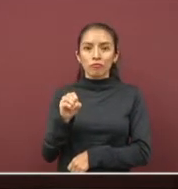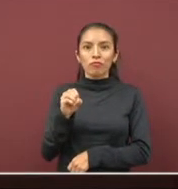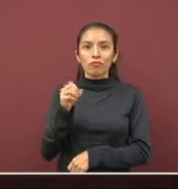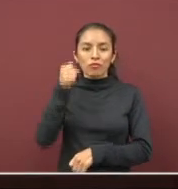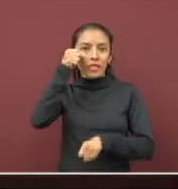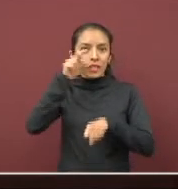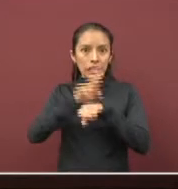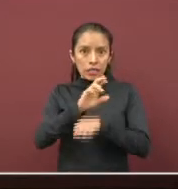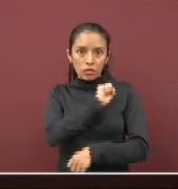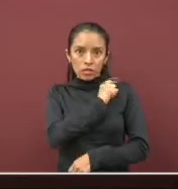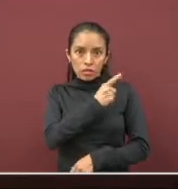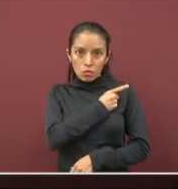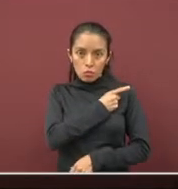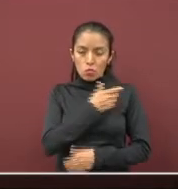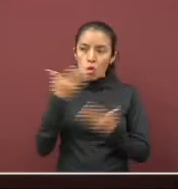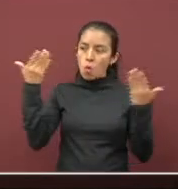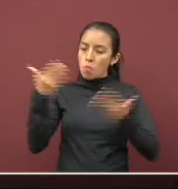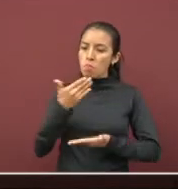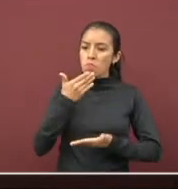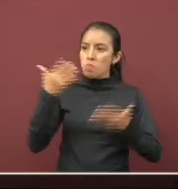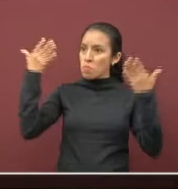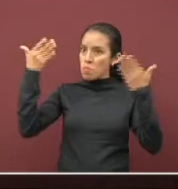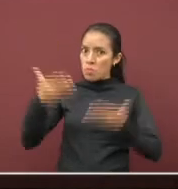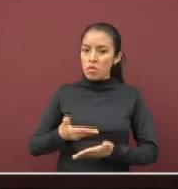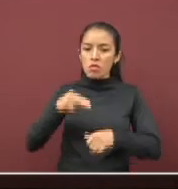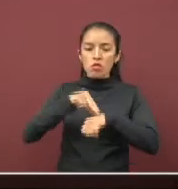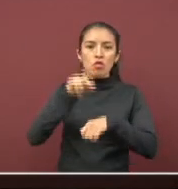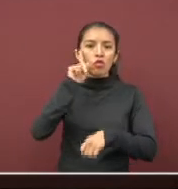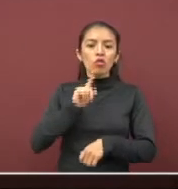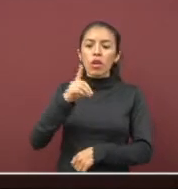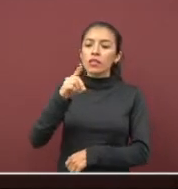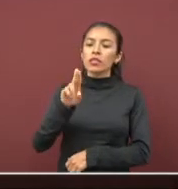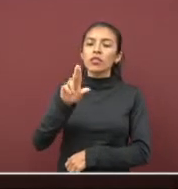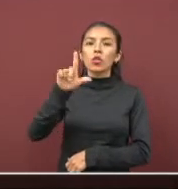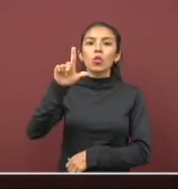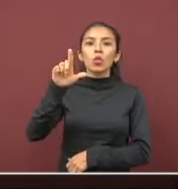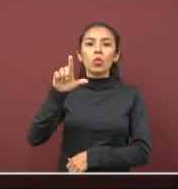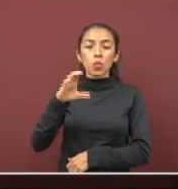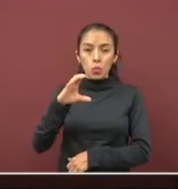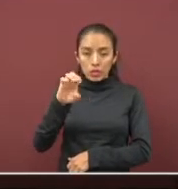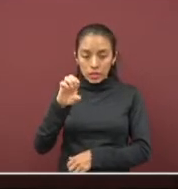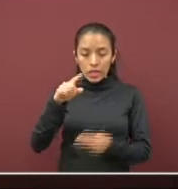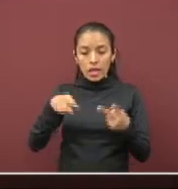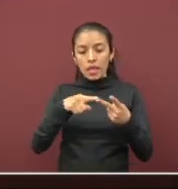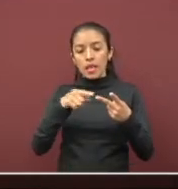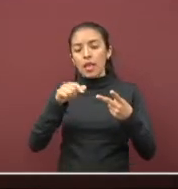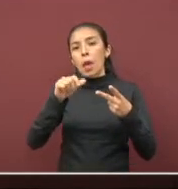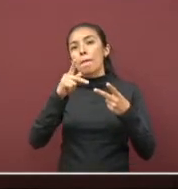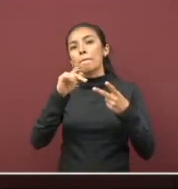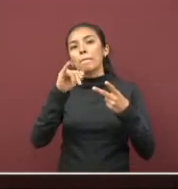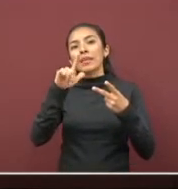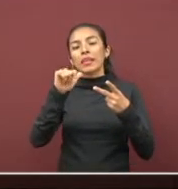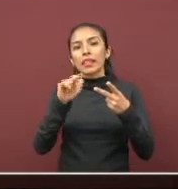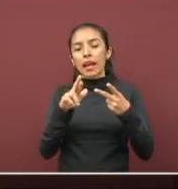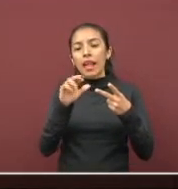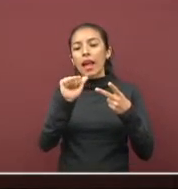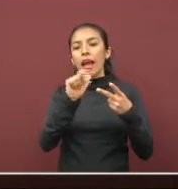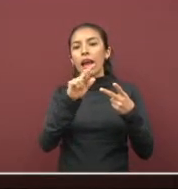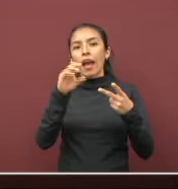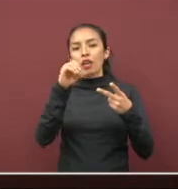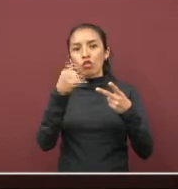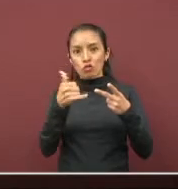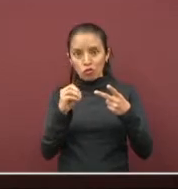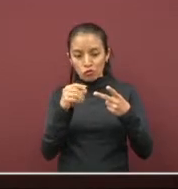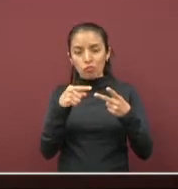la bienvenida a las doctoras dulce maría espejo de vara y maría del pilar gonzález arroyo jefa del departamento